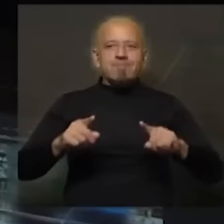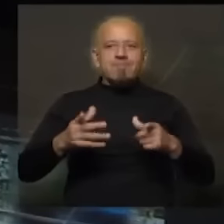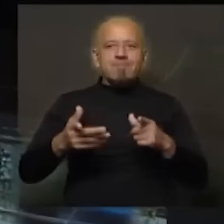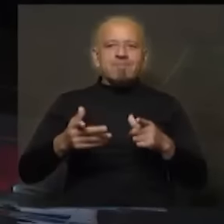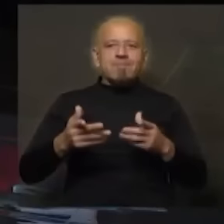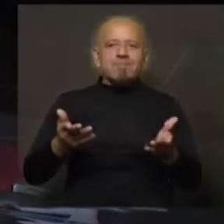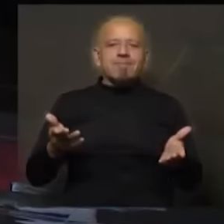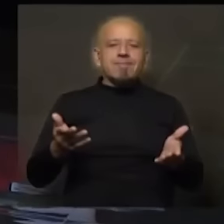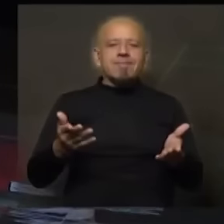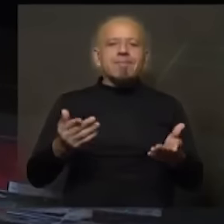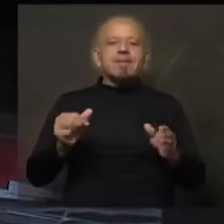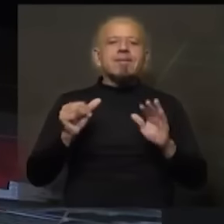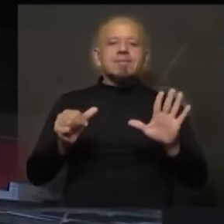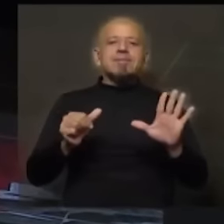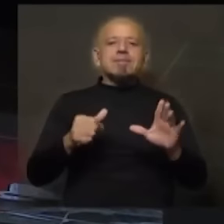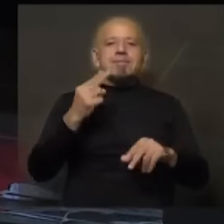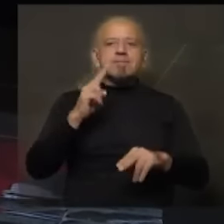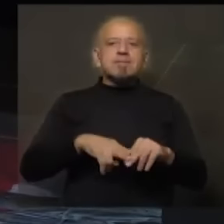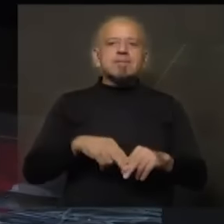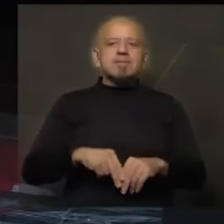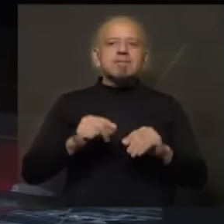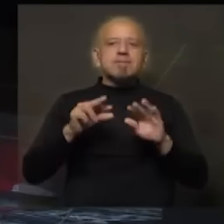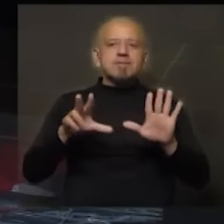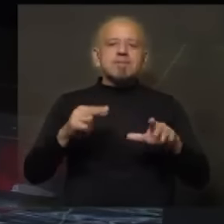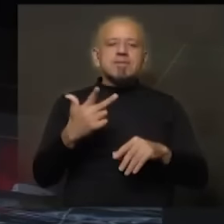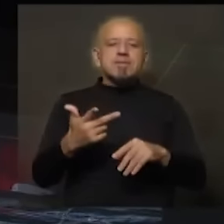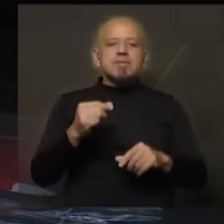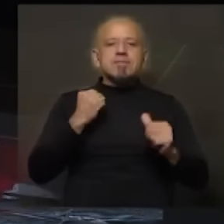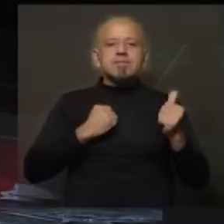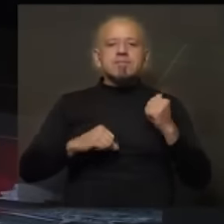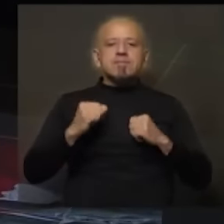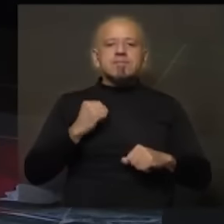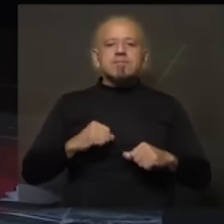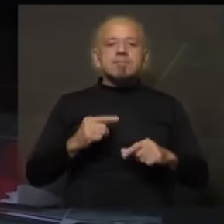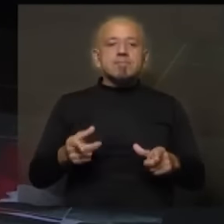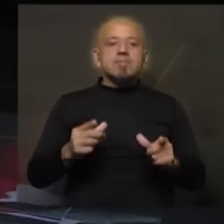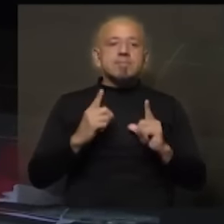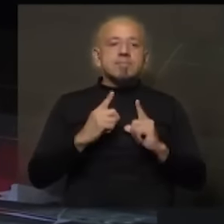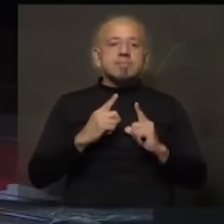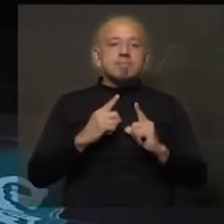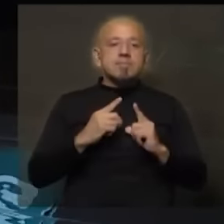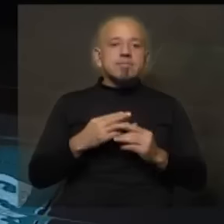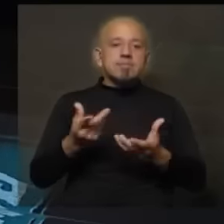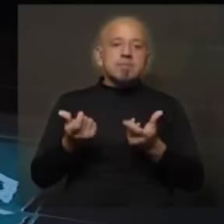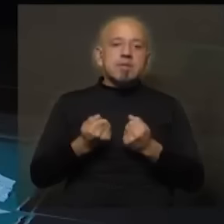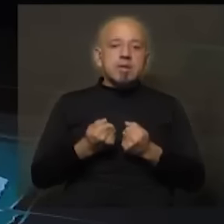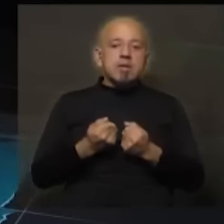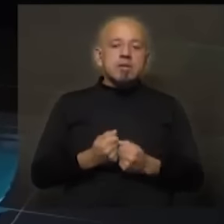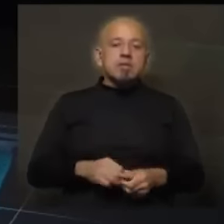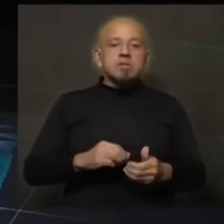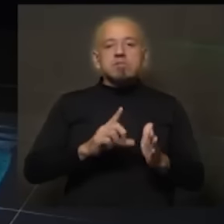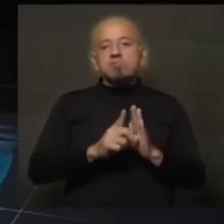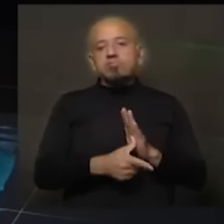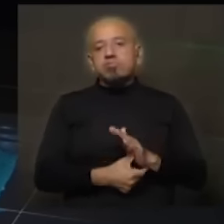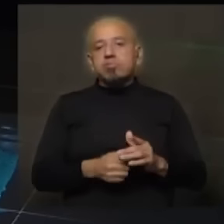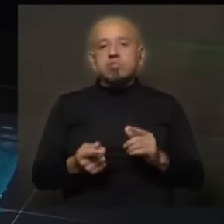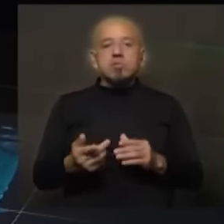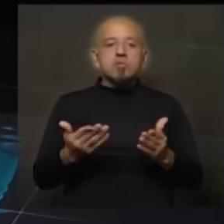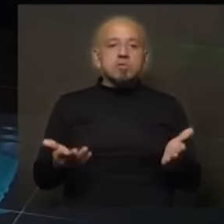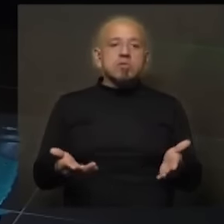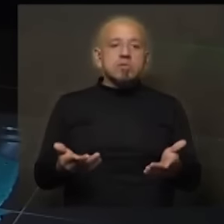similar que dejó 6 muertos y 83 heridos. En ambos casos, estas personas estaban esperando la ayuda humanitaria, que está retrasada, que no llega,